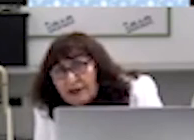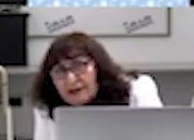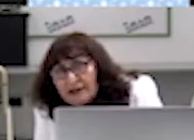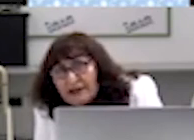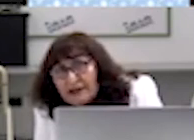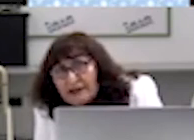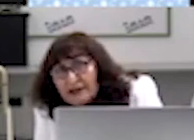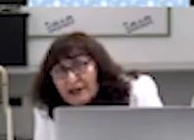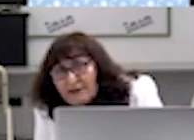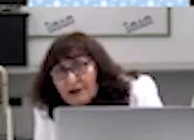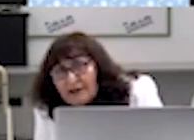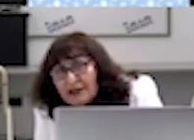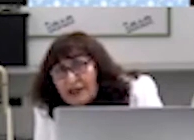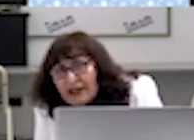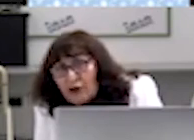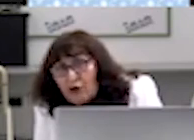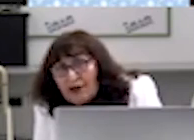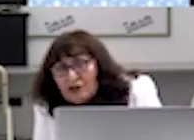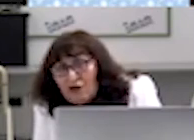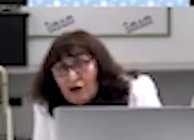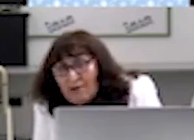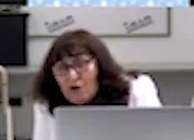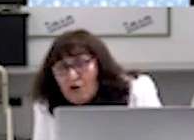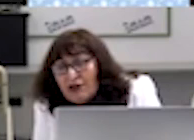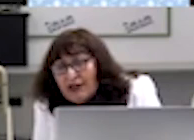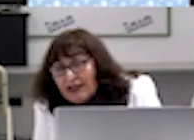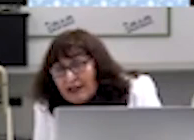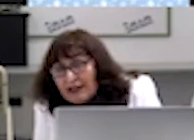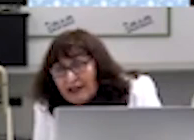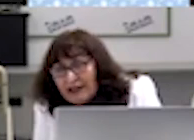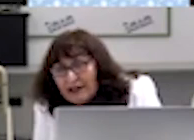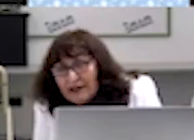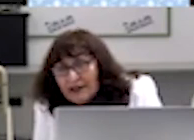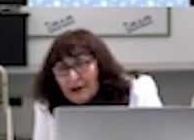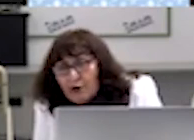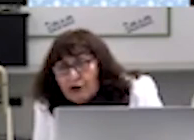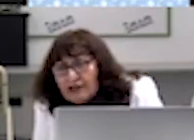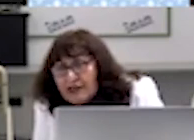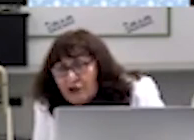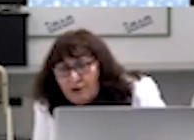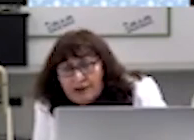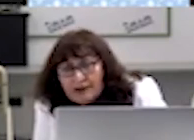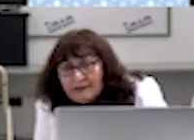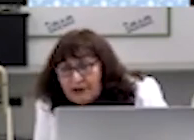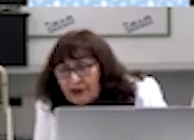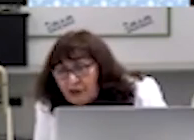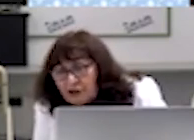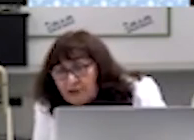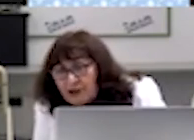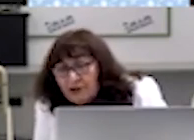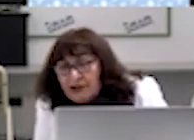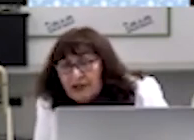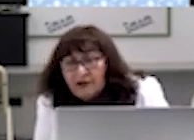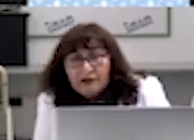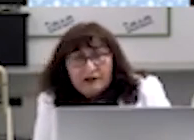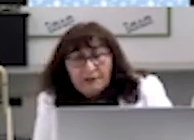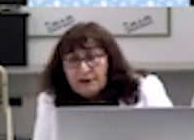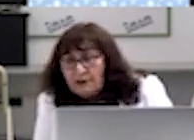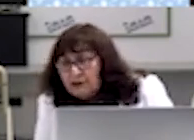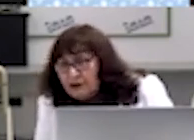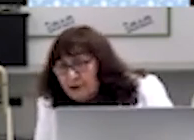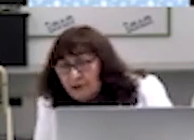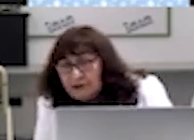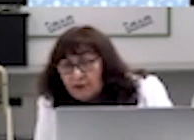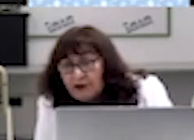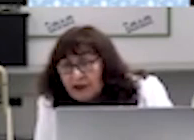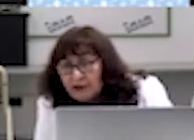esfínteres. Si además, y la recuperación fue muy lenta, porque el síncope pierde conocimiento y al toque se despierta y no